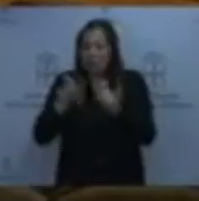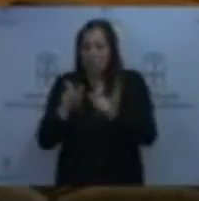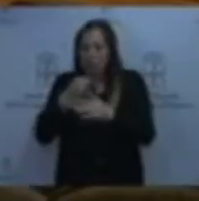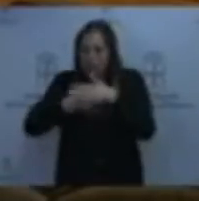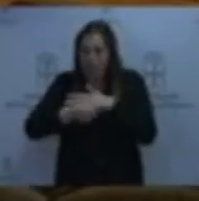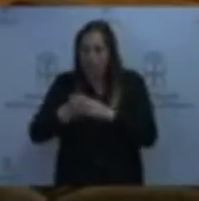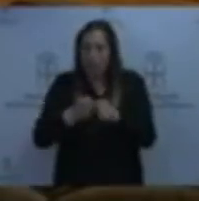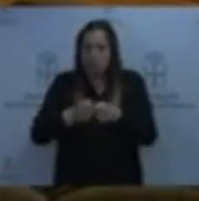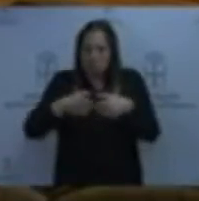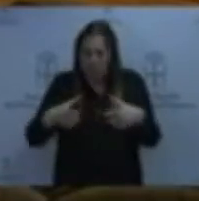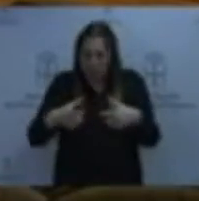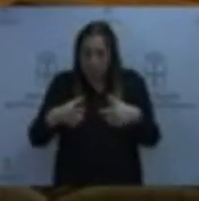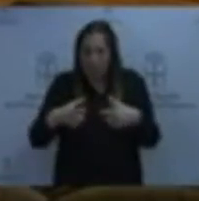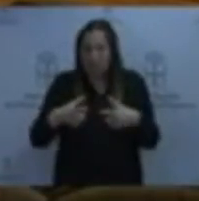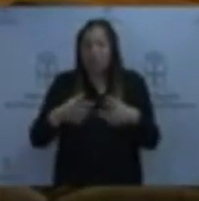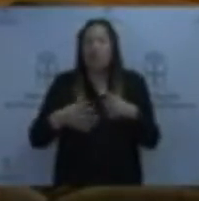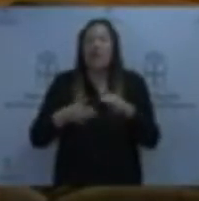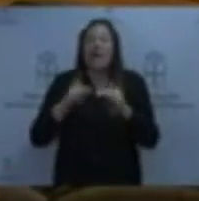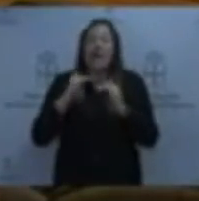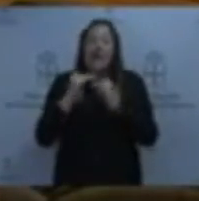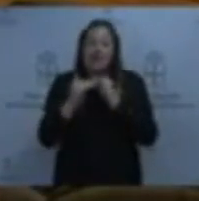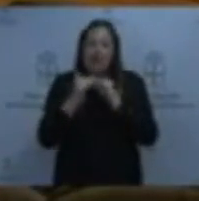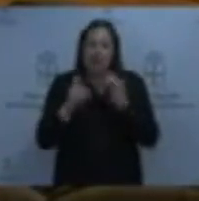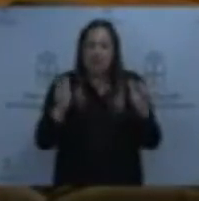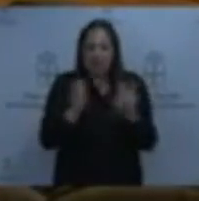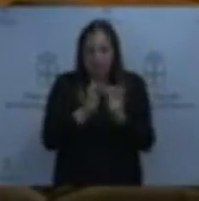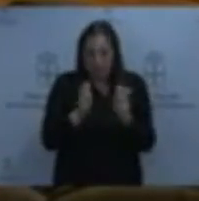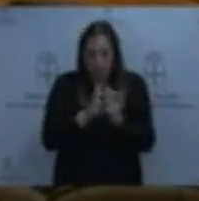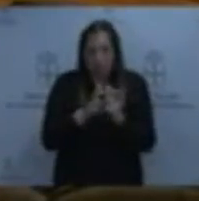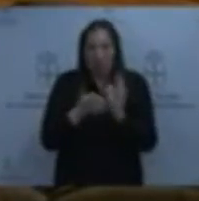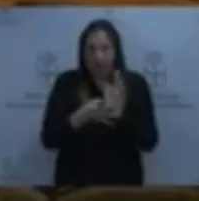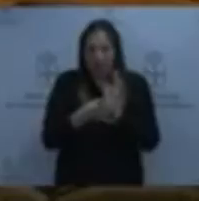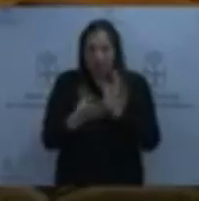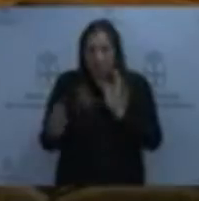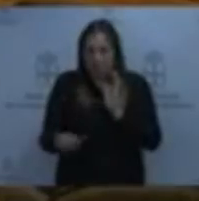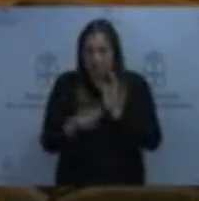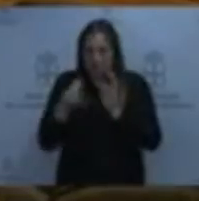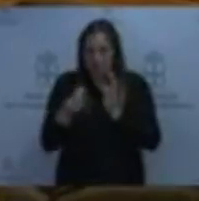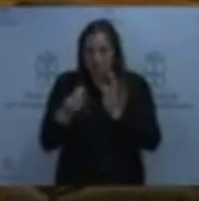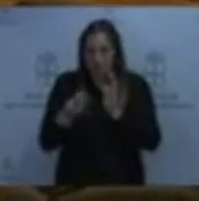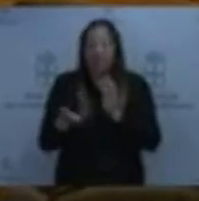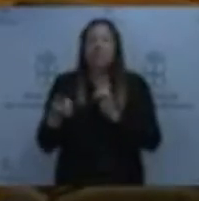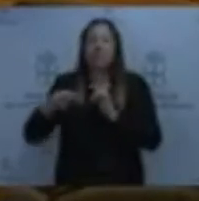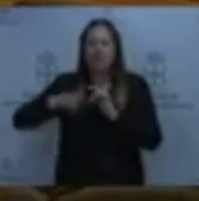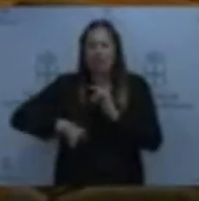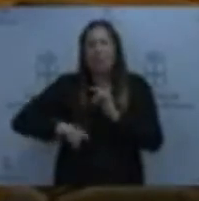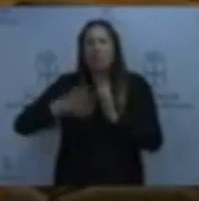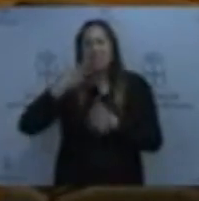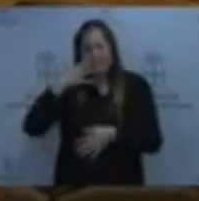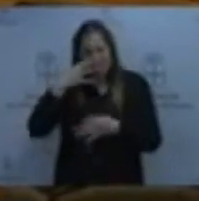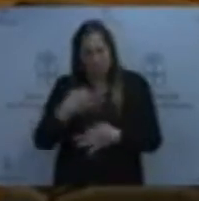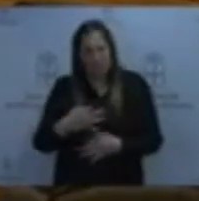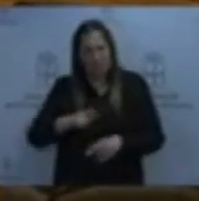este acceso. La estabilidad que se da a los equipos redunda en una mayor calidad y, por supuesto, también da una mucha mayor seguridad a